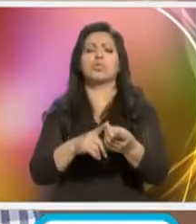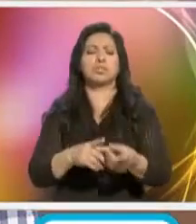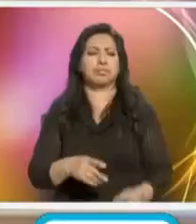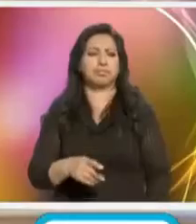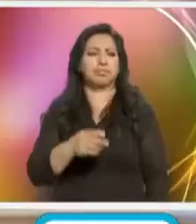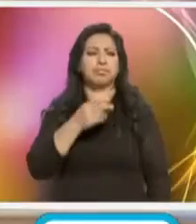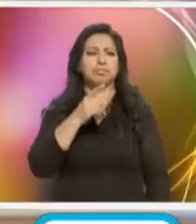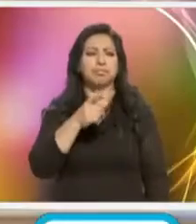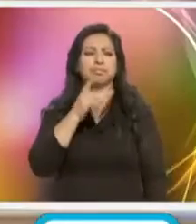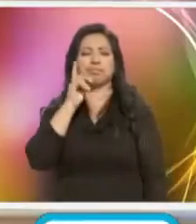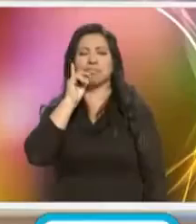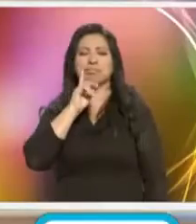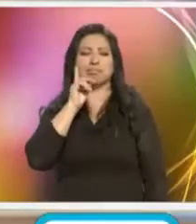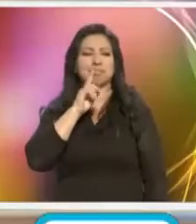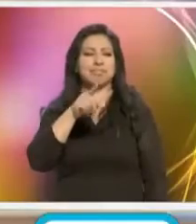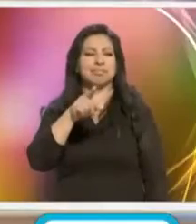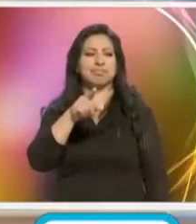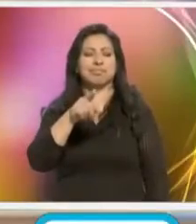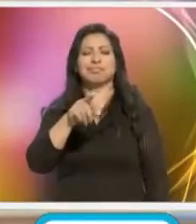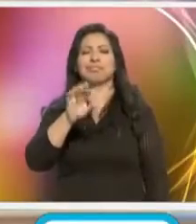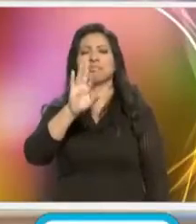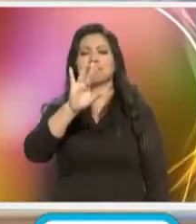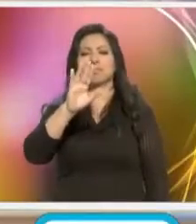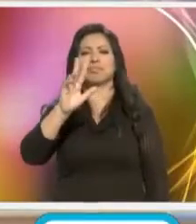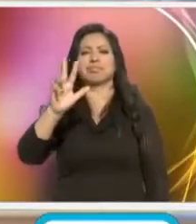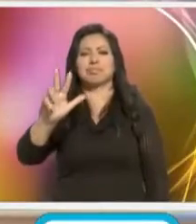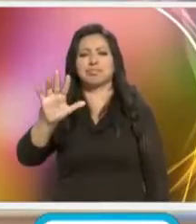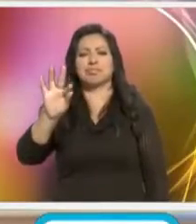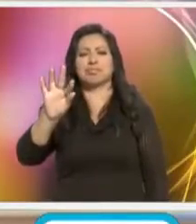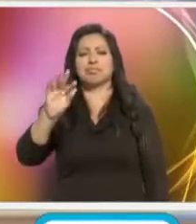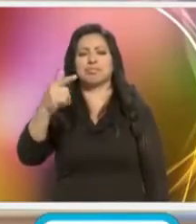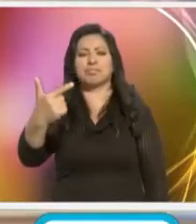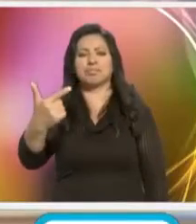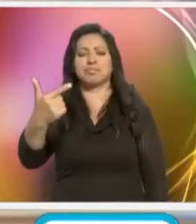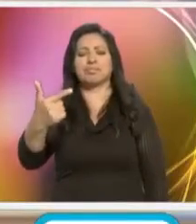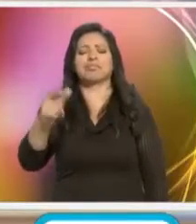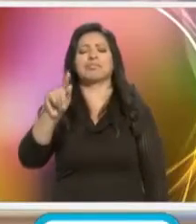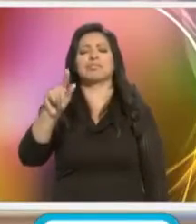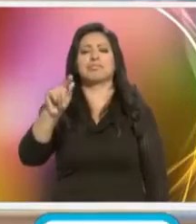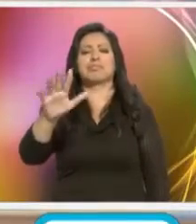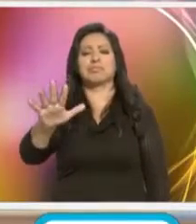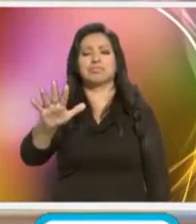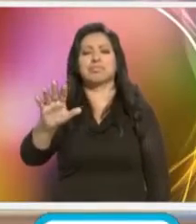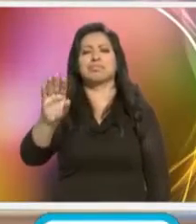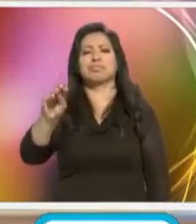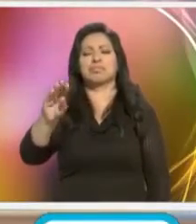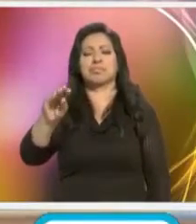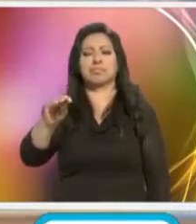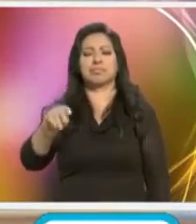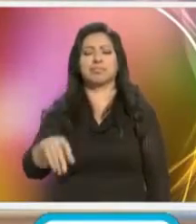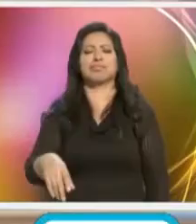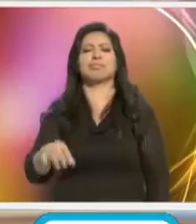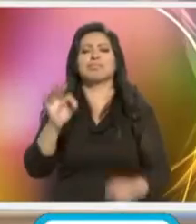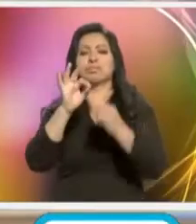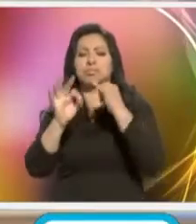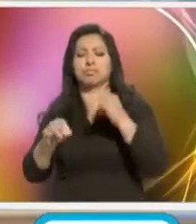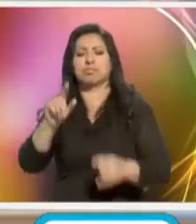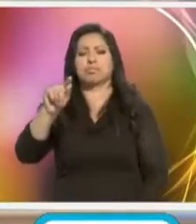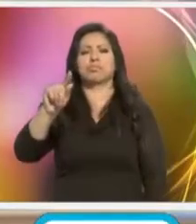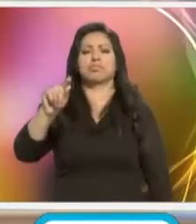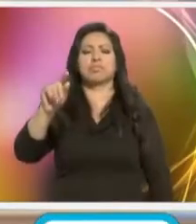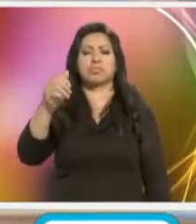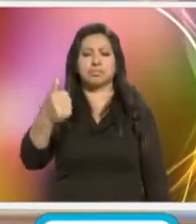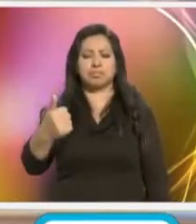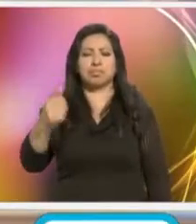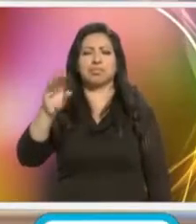talleres? Pues los teléfonos del Faro son el 58 47 75 90 y con terminación 76 90. En